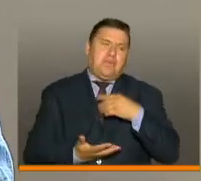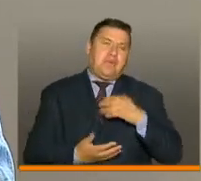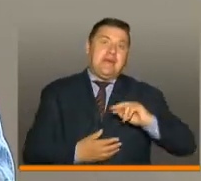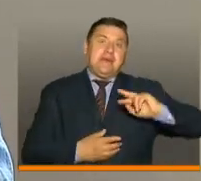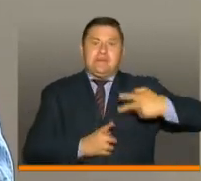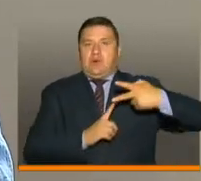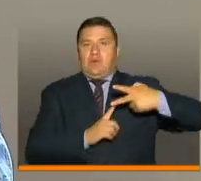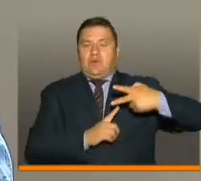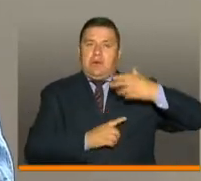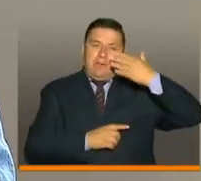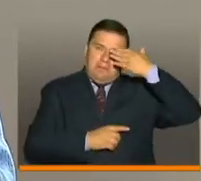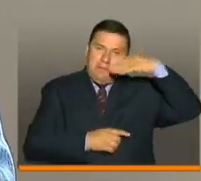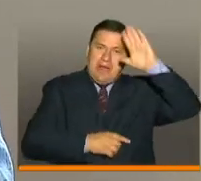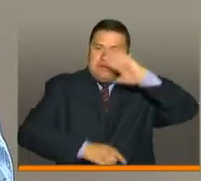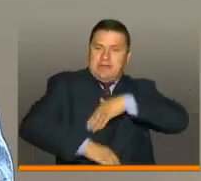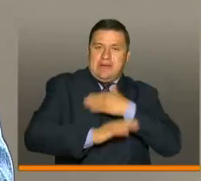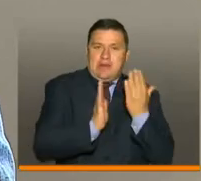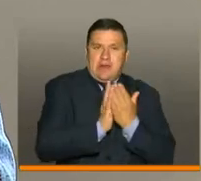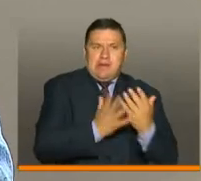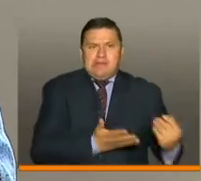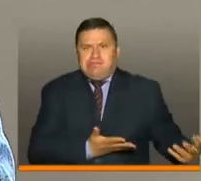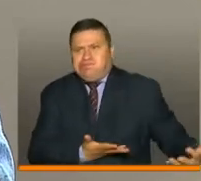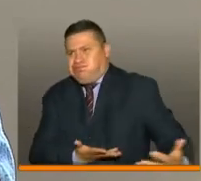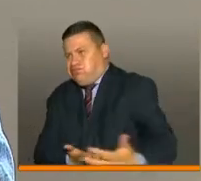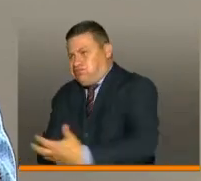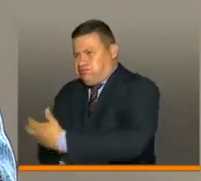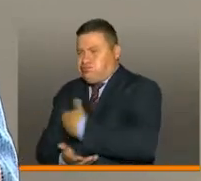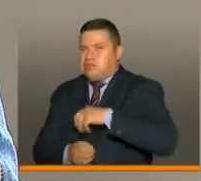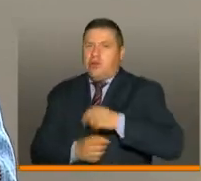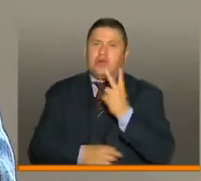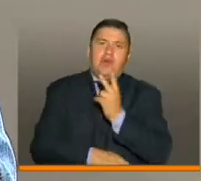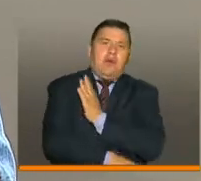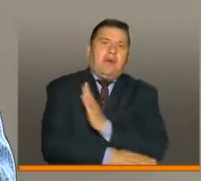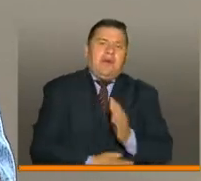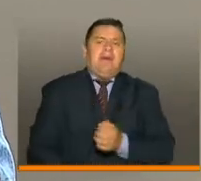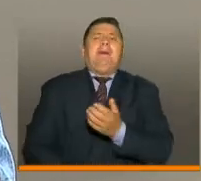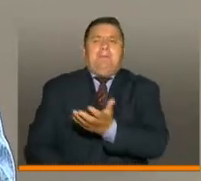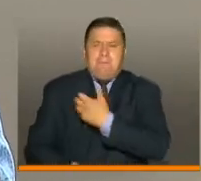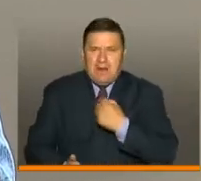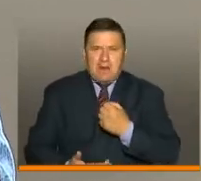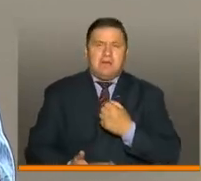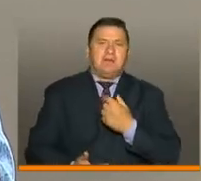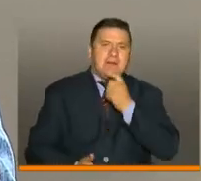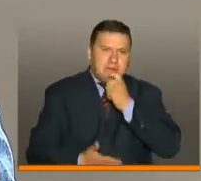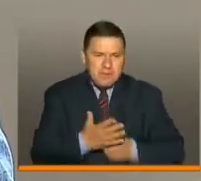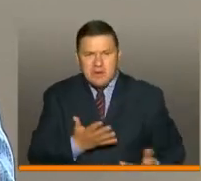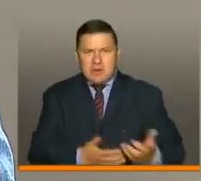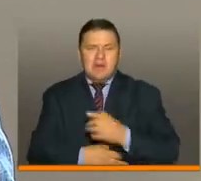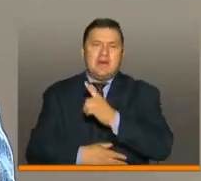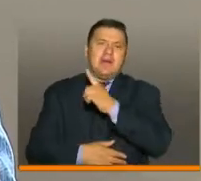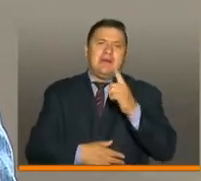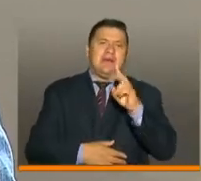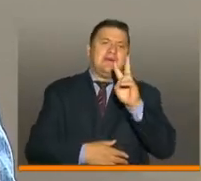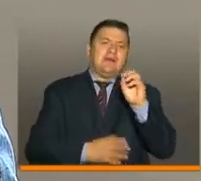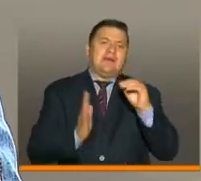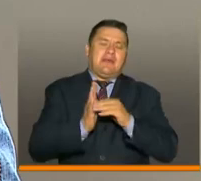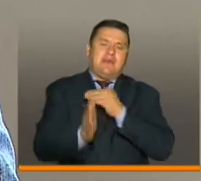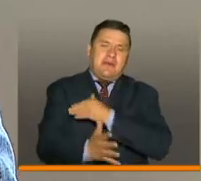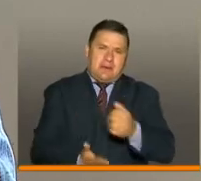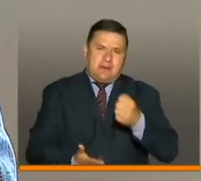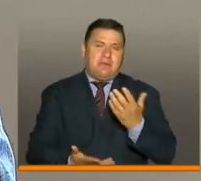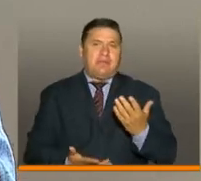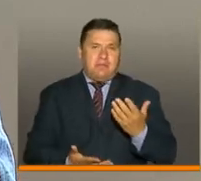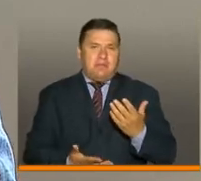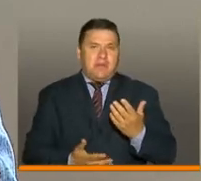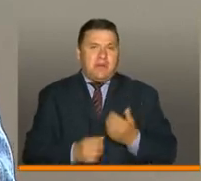el segundo sector en mayor ejecución de regalías, más de 2 billones, el segundo sector en obras por impuestos, más de 170 mil millones, y